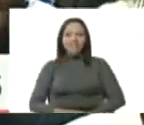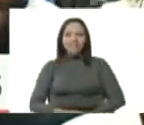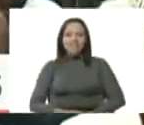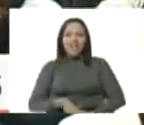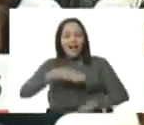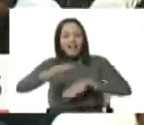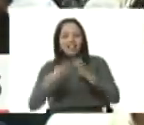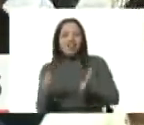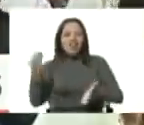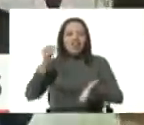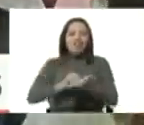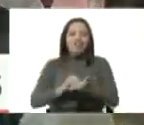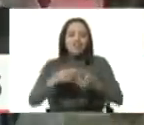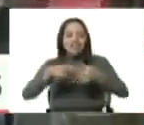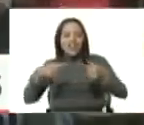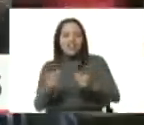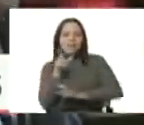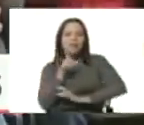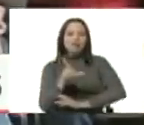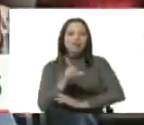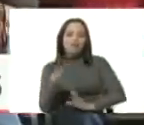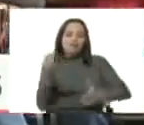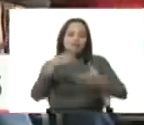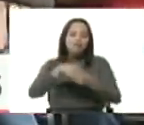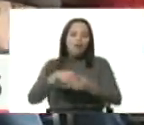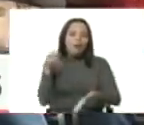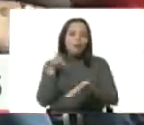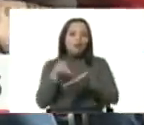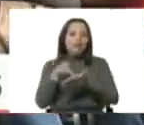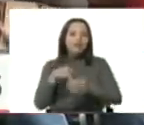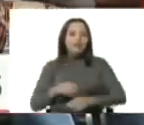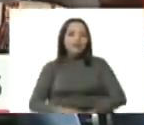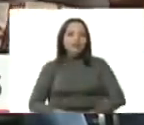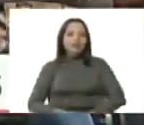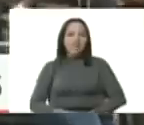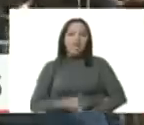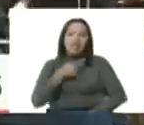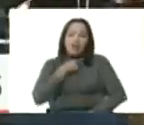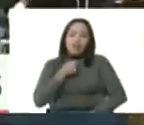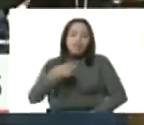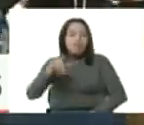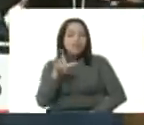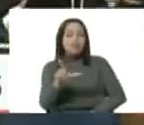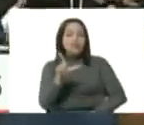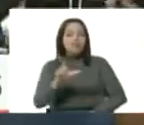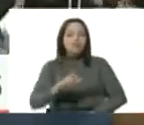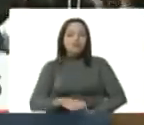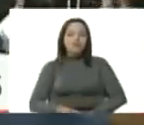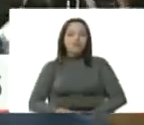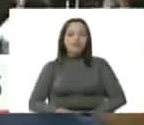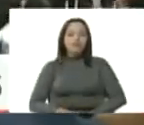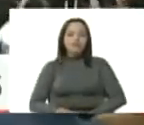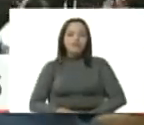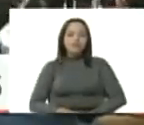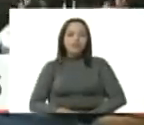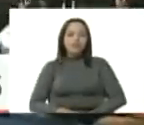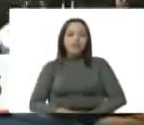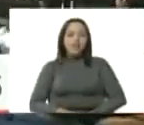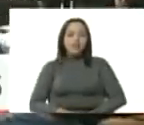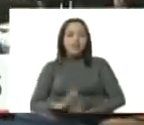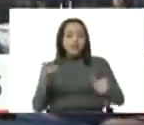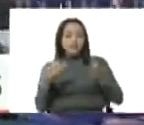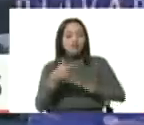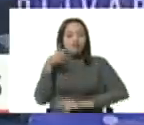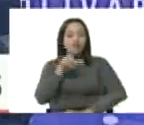el carnet, a incorporarse como militante, simpatizante del Partido Socialista Unido